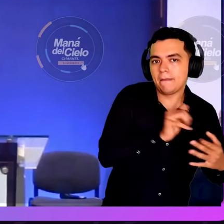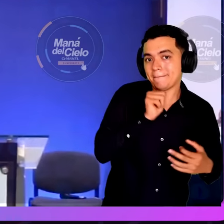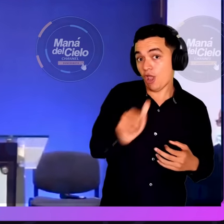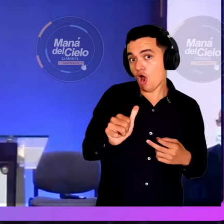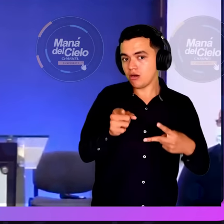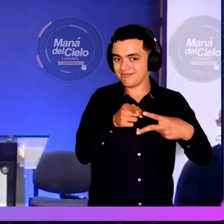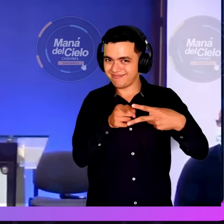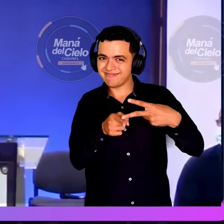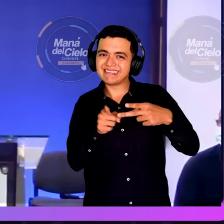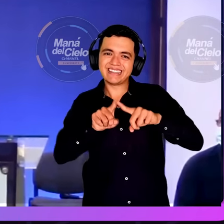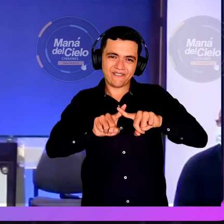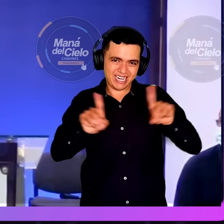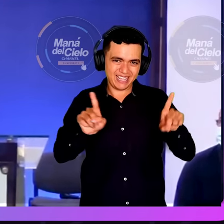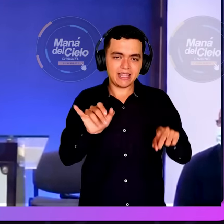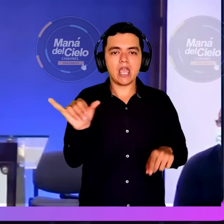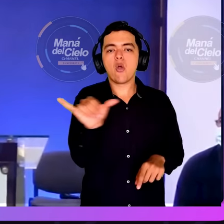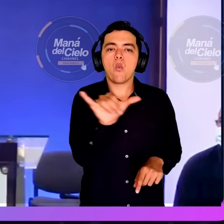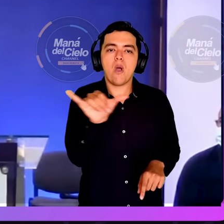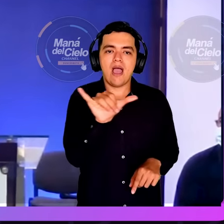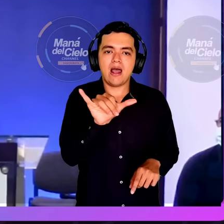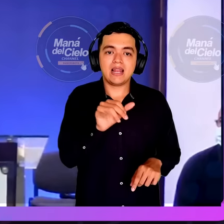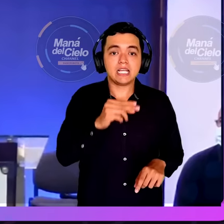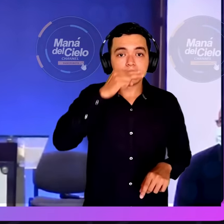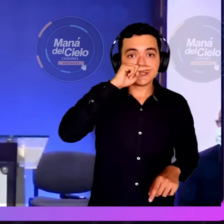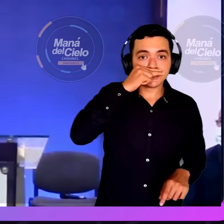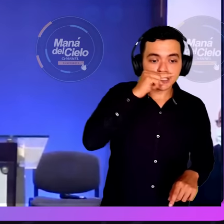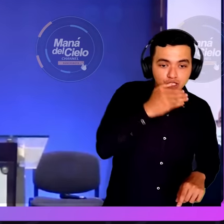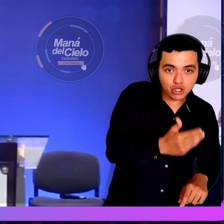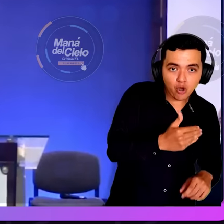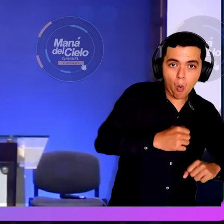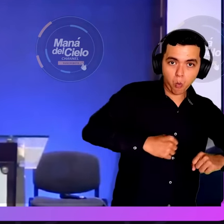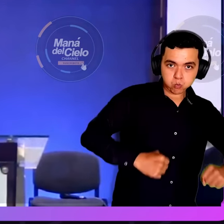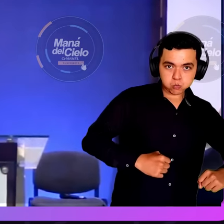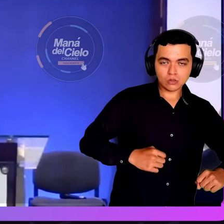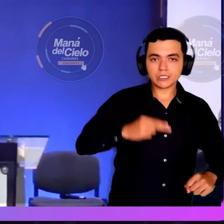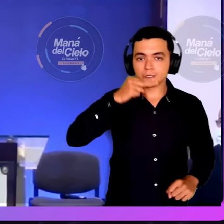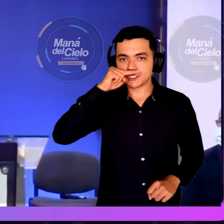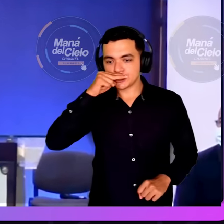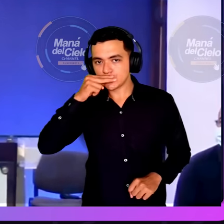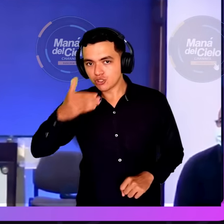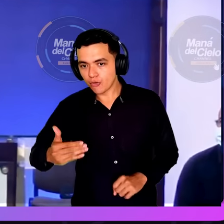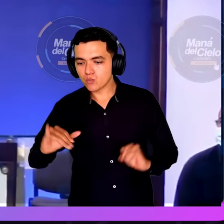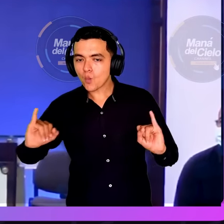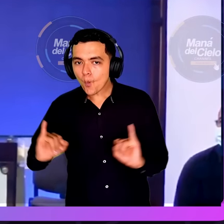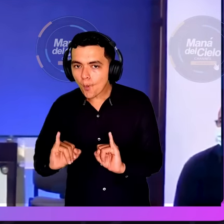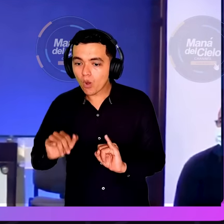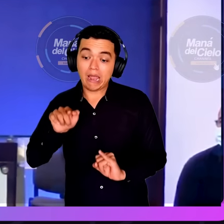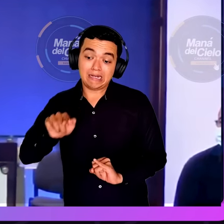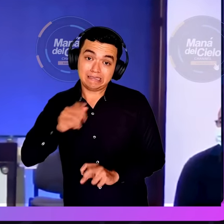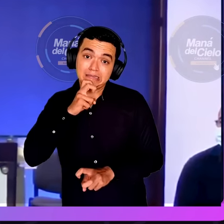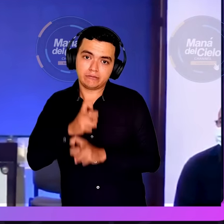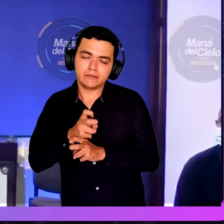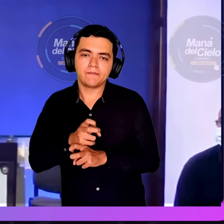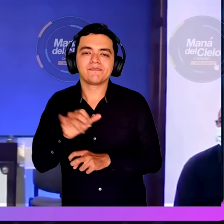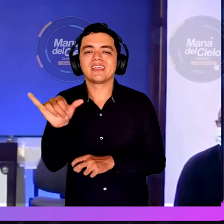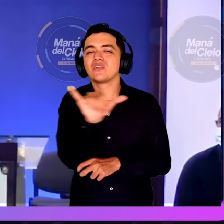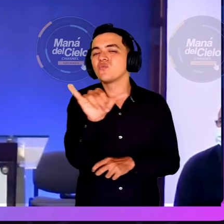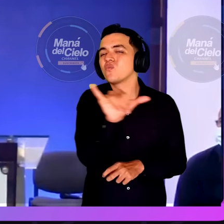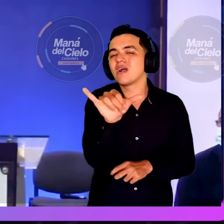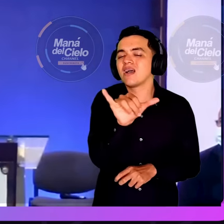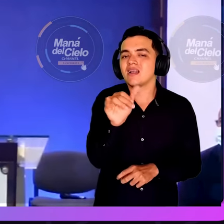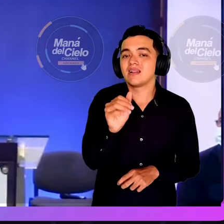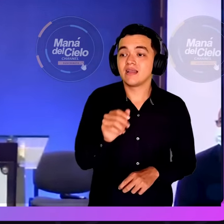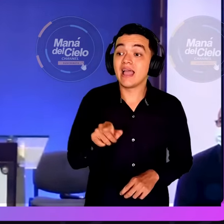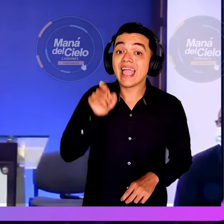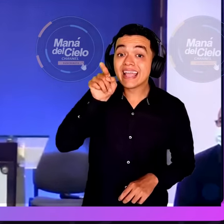en un momento una señora que rezaba el rosario, que se tomaba una cerveza, a que se bautice una hechicera. porque haya habido un pacto satánico y las cadenas.